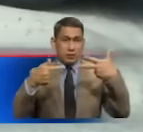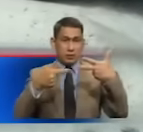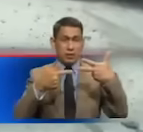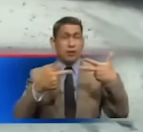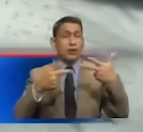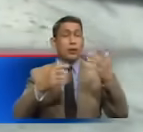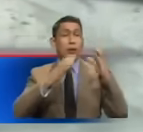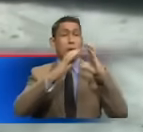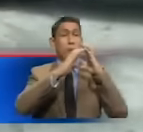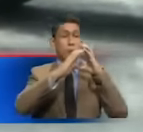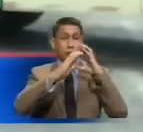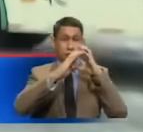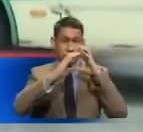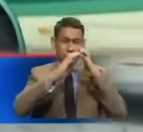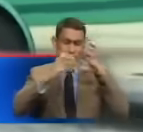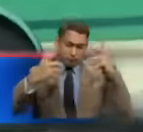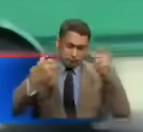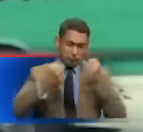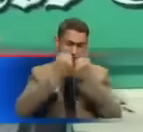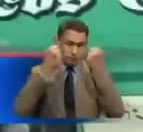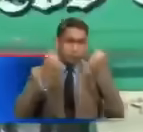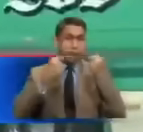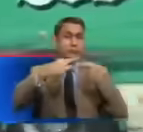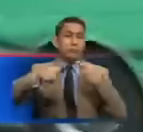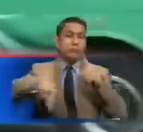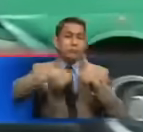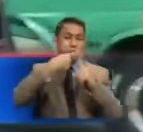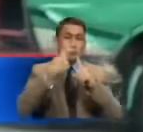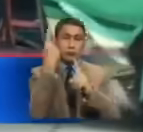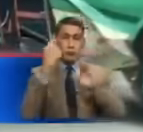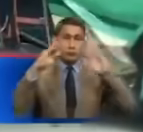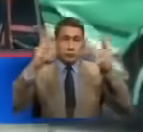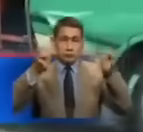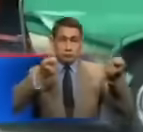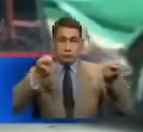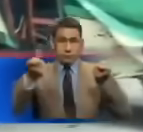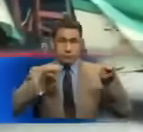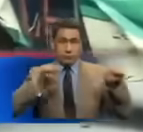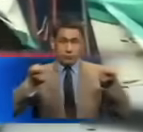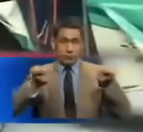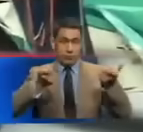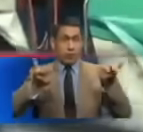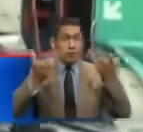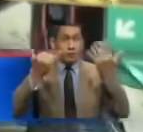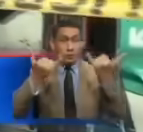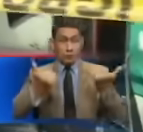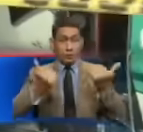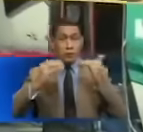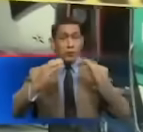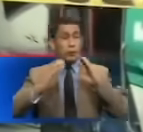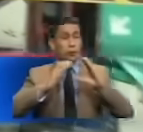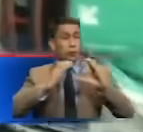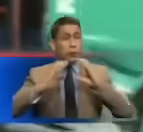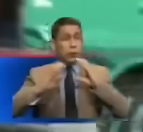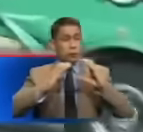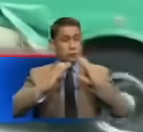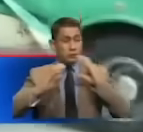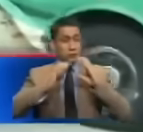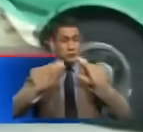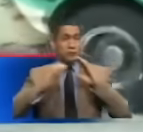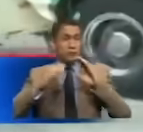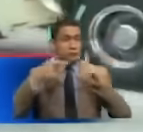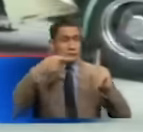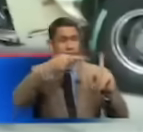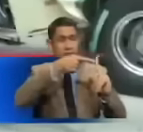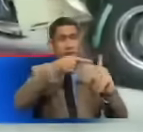3 buses de transporte urbano y un vehículo de carga pesada. Muy buenas tardes, estamos acá con la gente, Ruth Sirisaca, quien nos va a